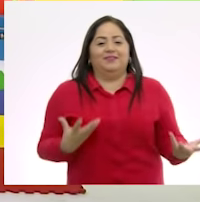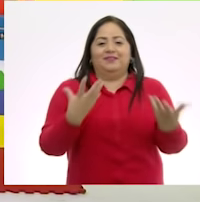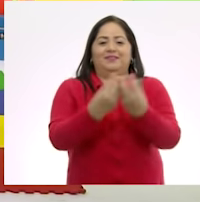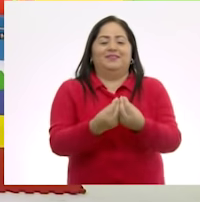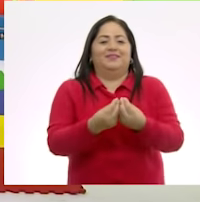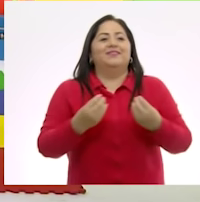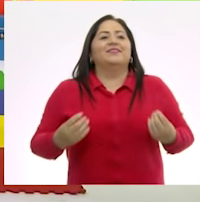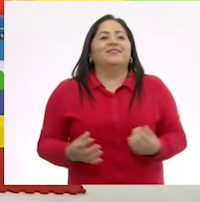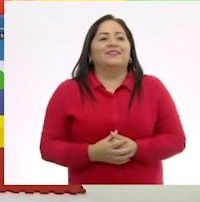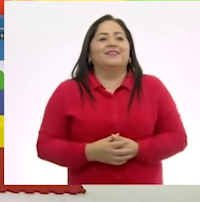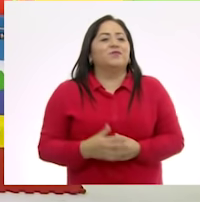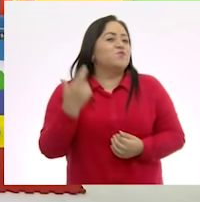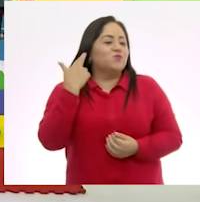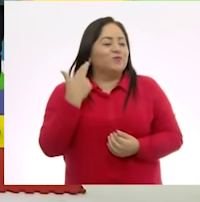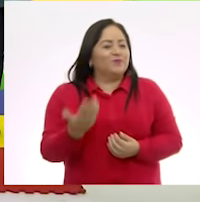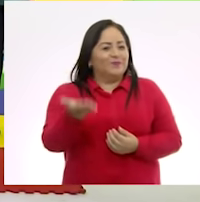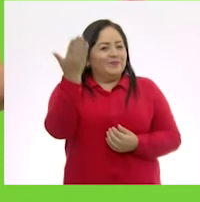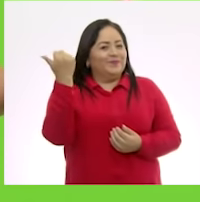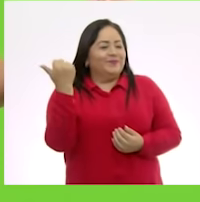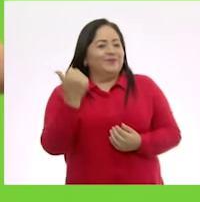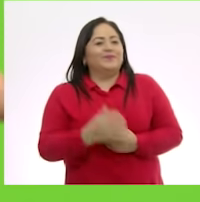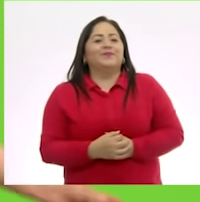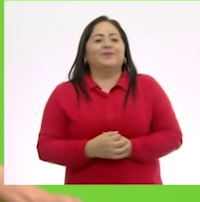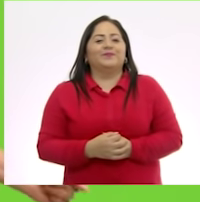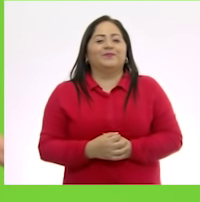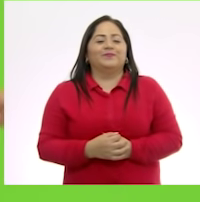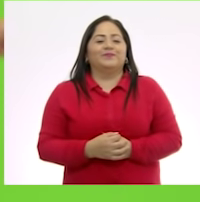Uh-huh. ¿Va? ¡Que suene la música!